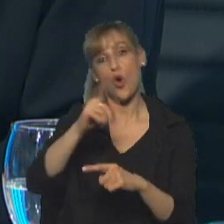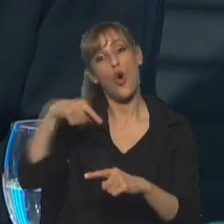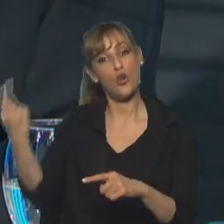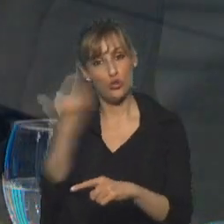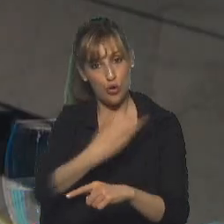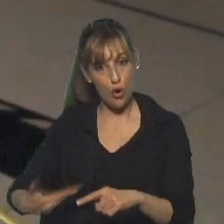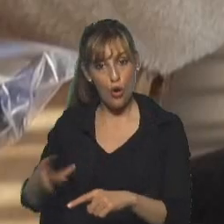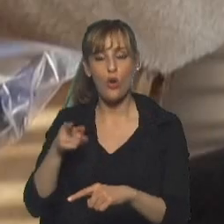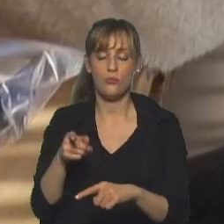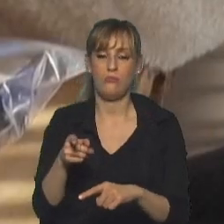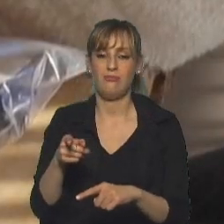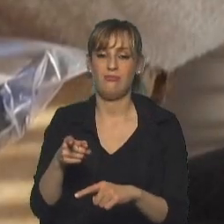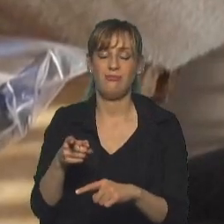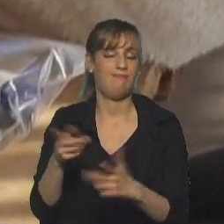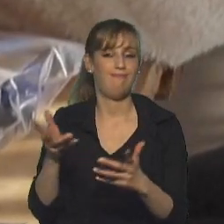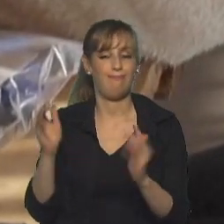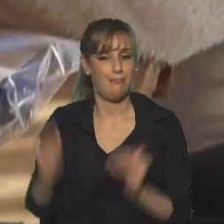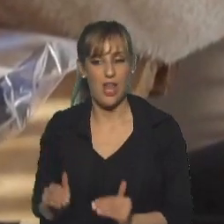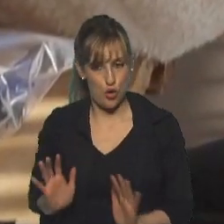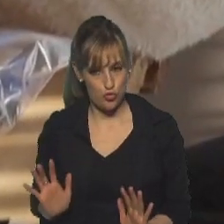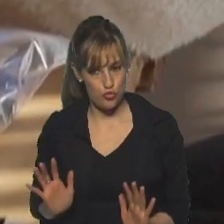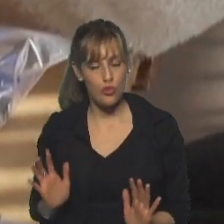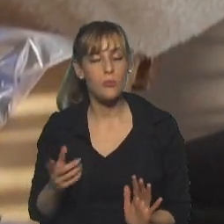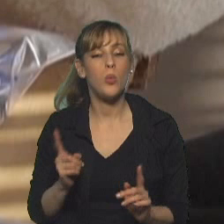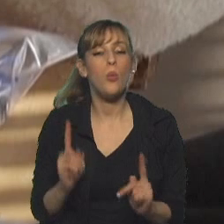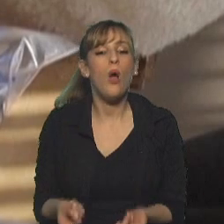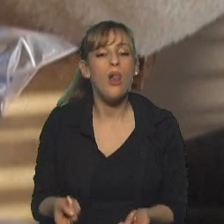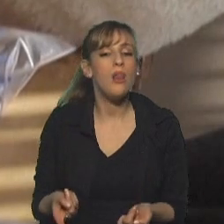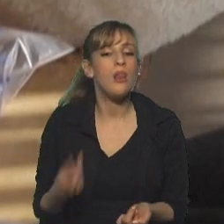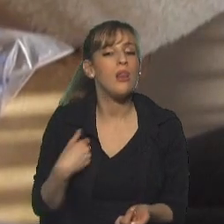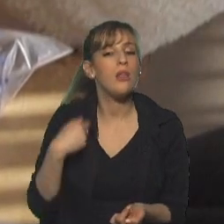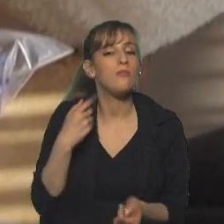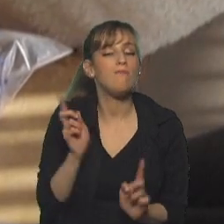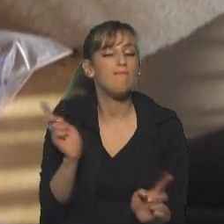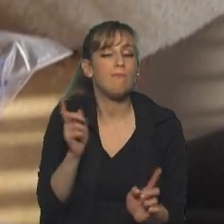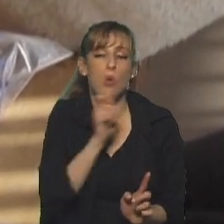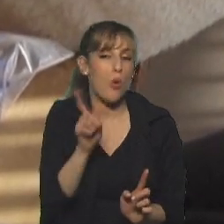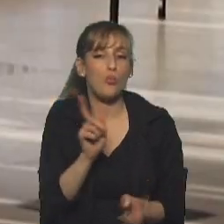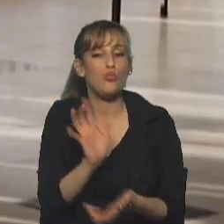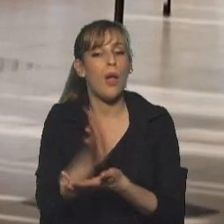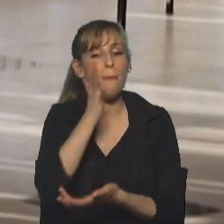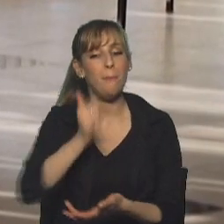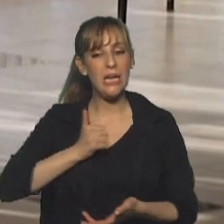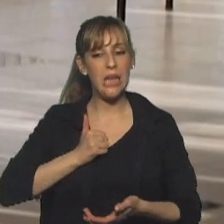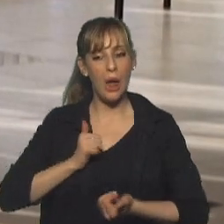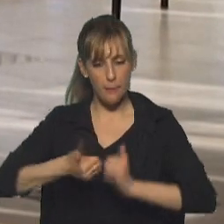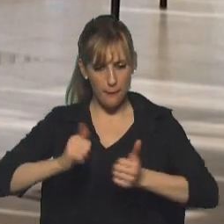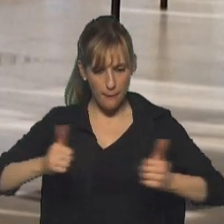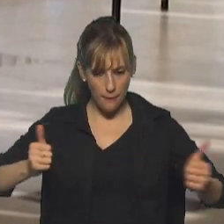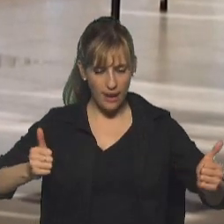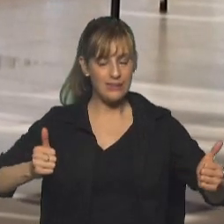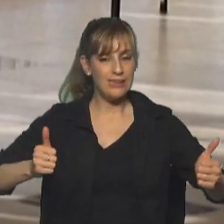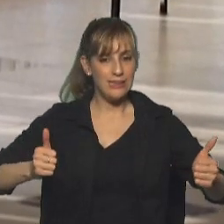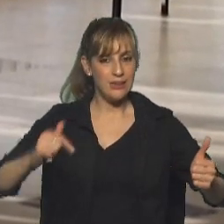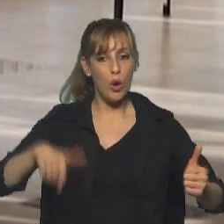yo no comparta el hecho que se mantenga militarizada la zona. Hoy día he recibido un documento,